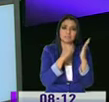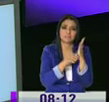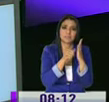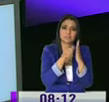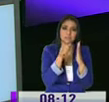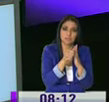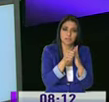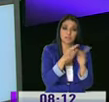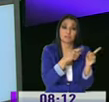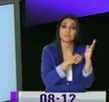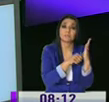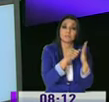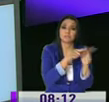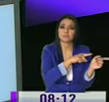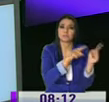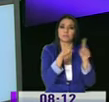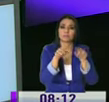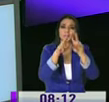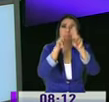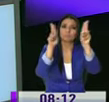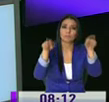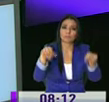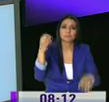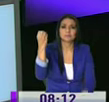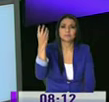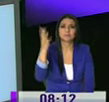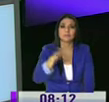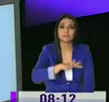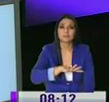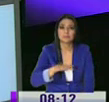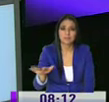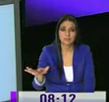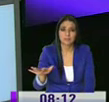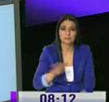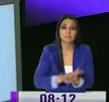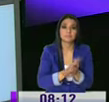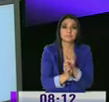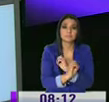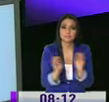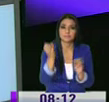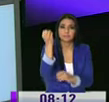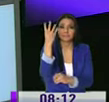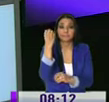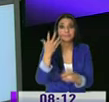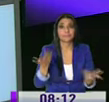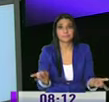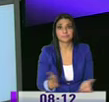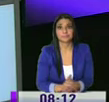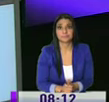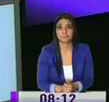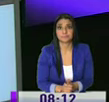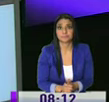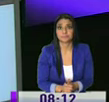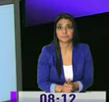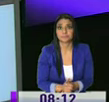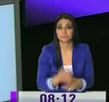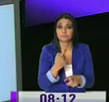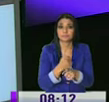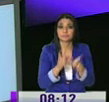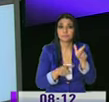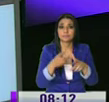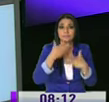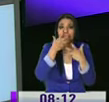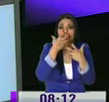para que el ministerio lo ponga ni el semáforo autoridades ni el semáforo entonces como no van a estar indignados